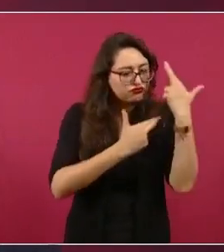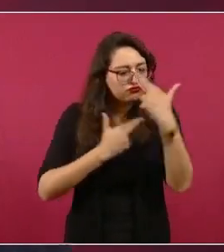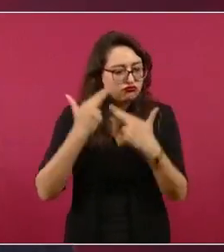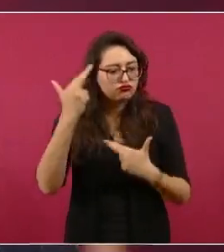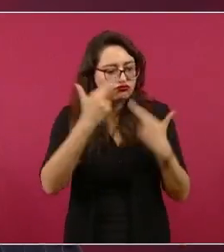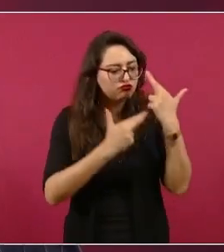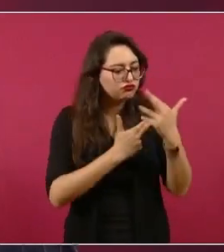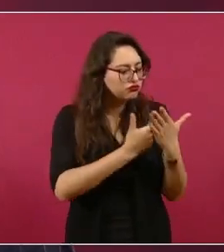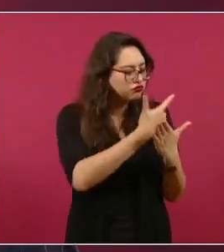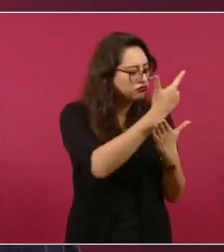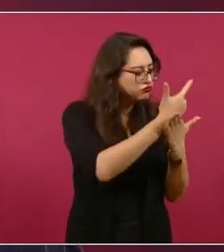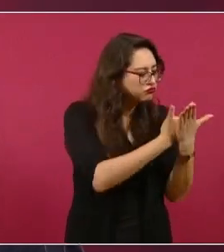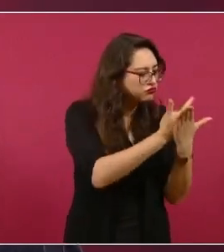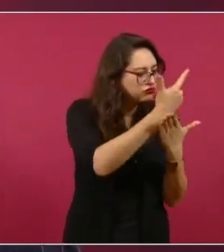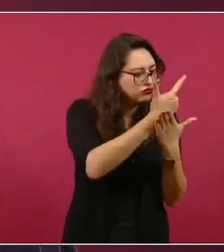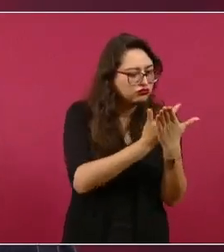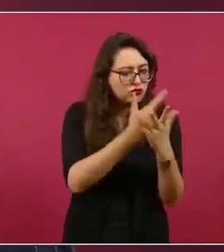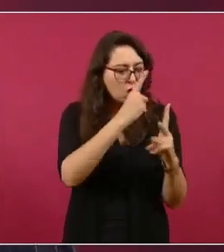hace un dictamen,